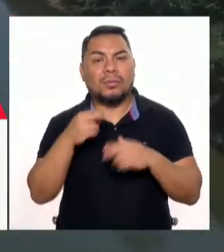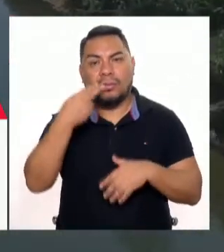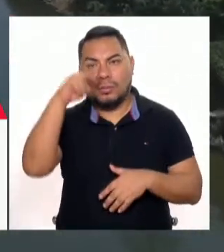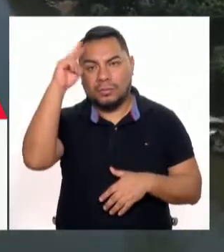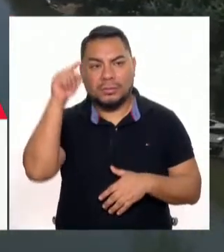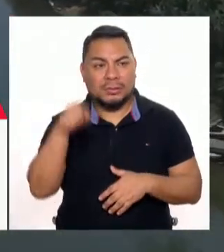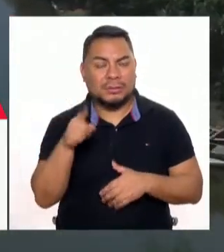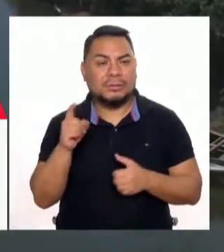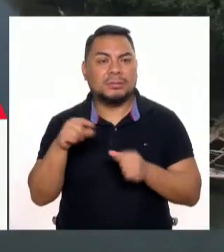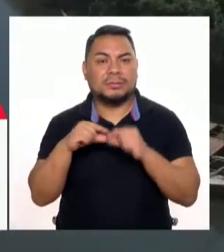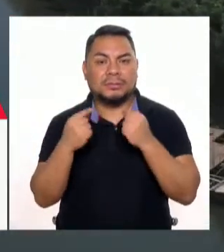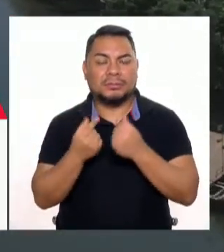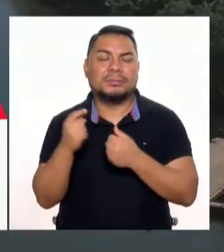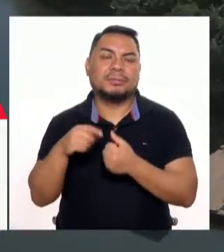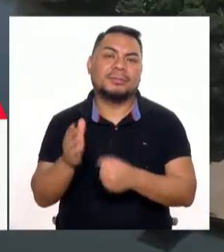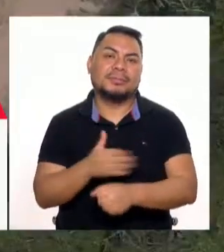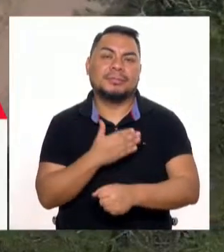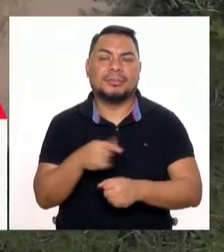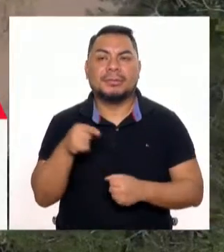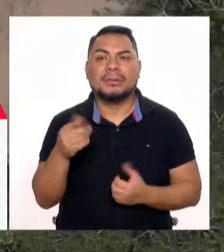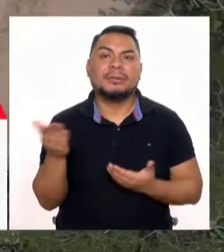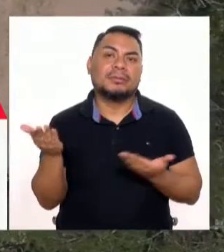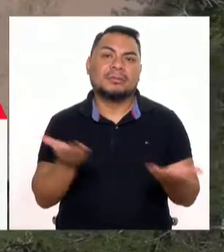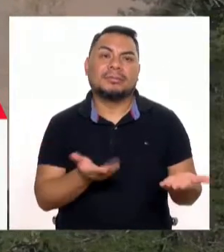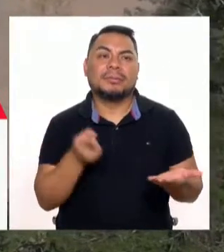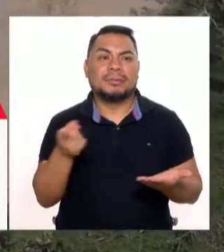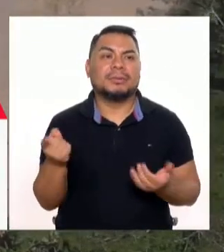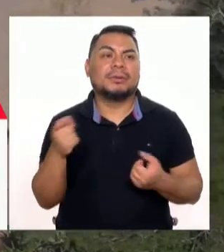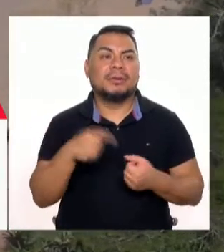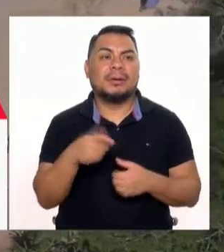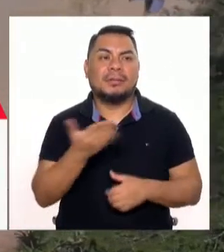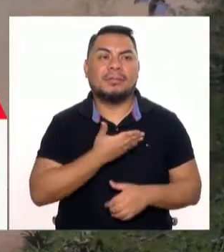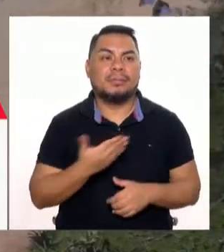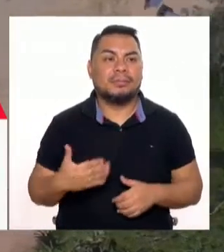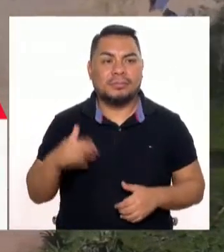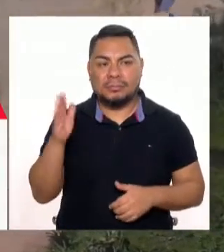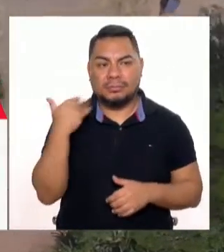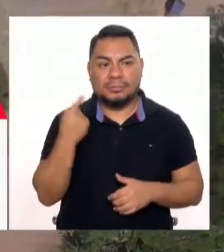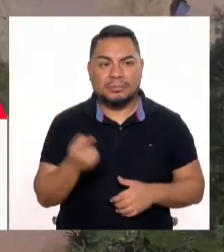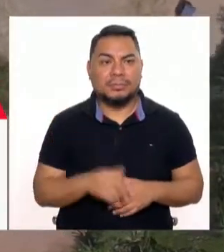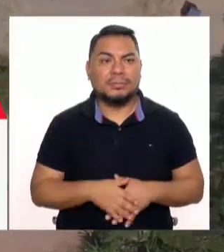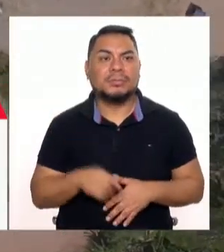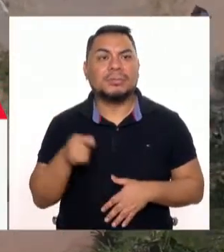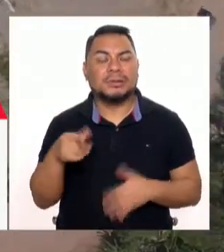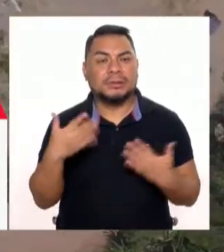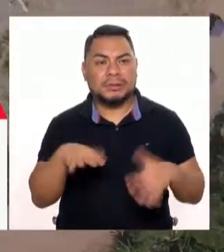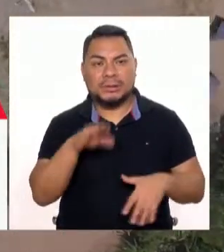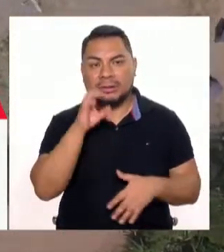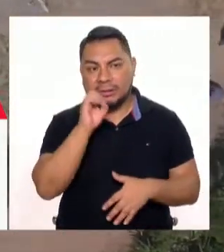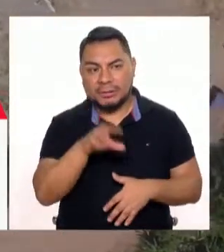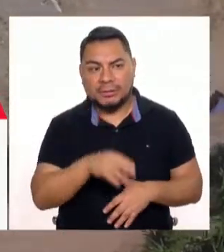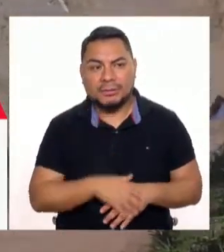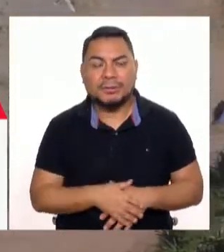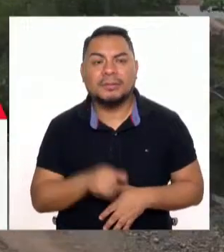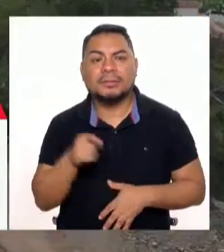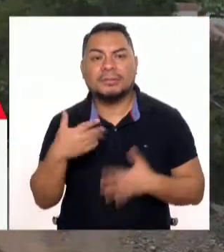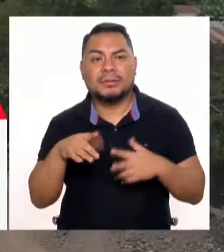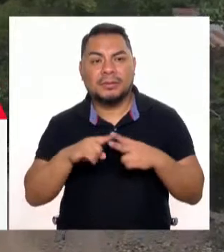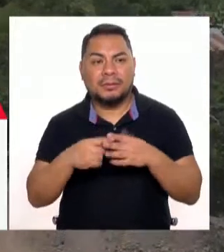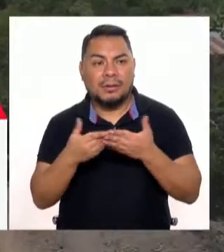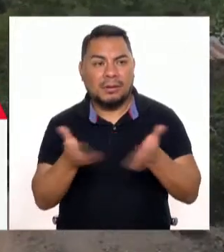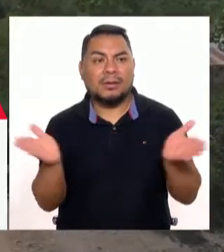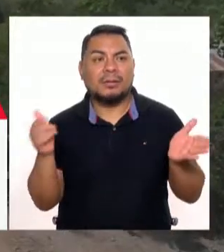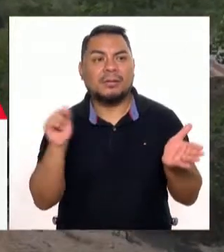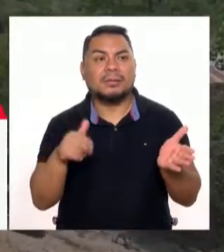quien participa de la visita de la presidenta Dina boluarte quien como señalábamos va a